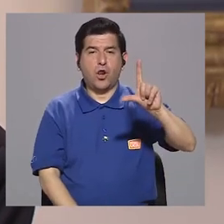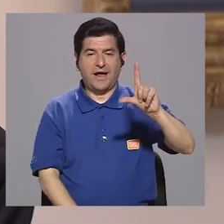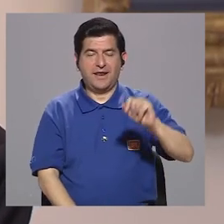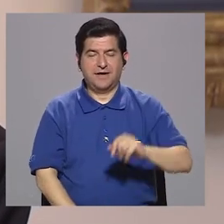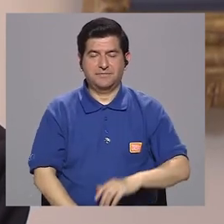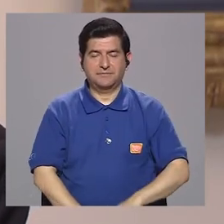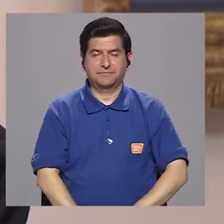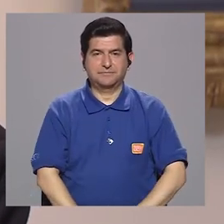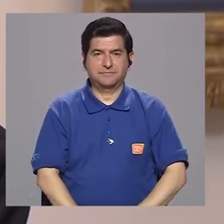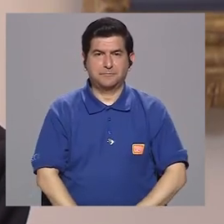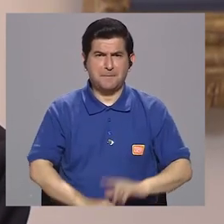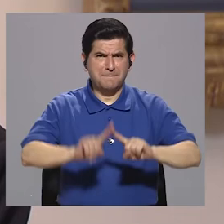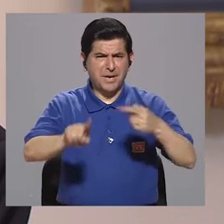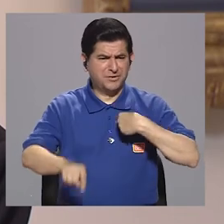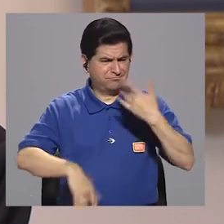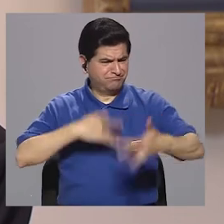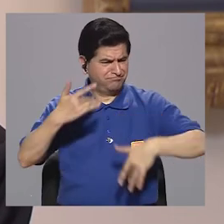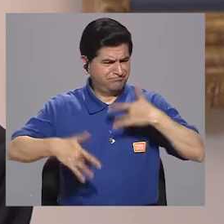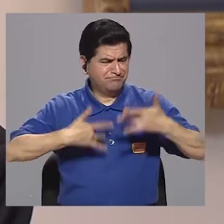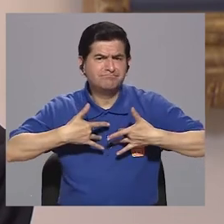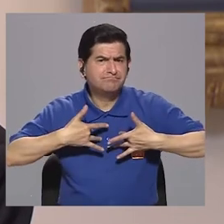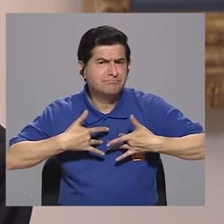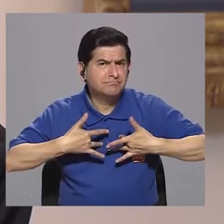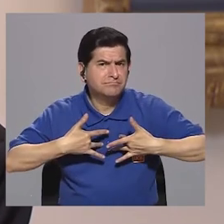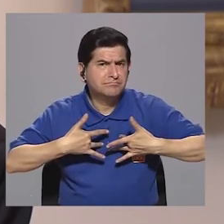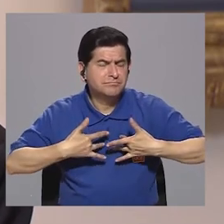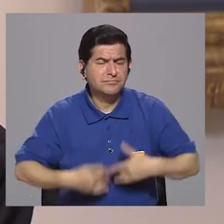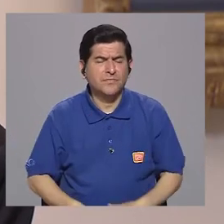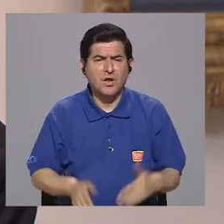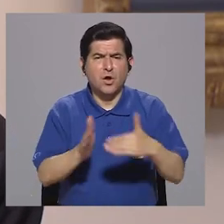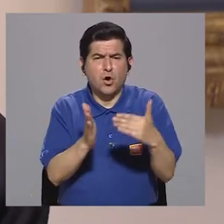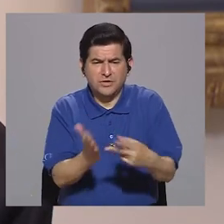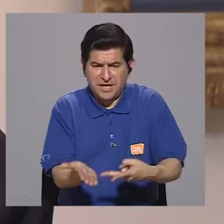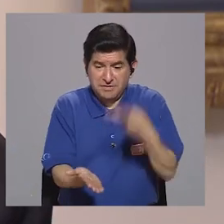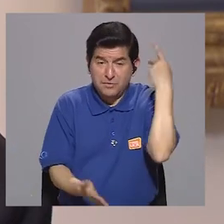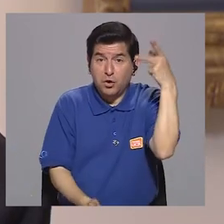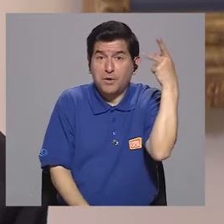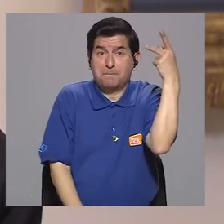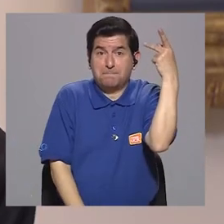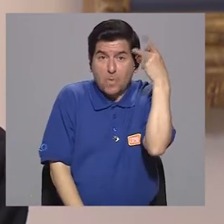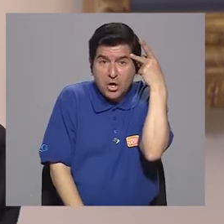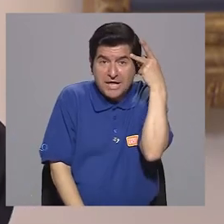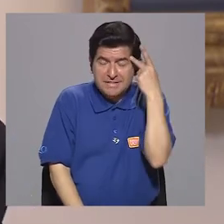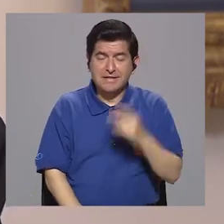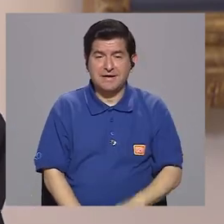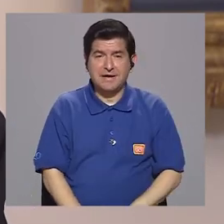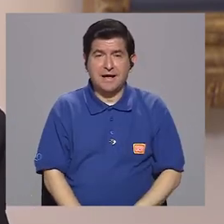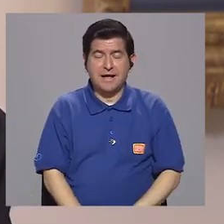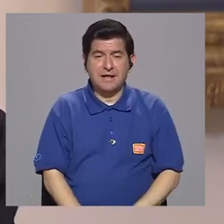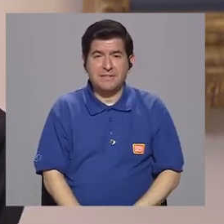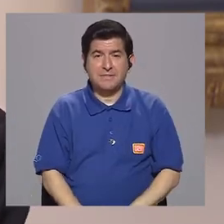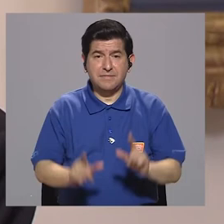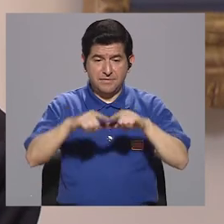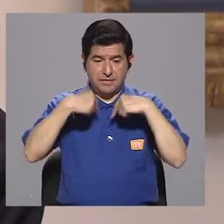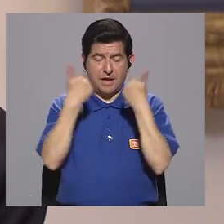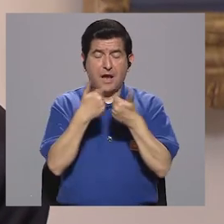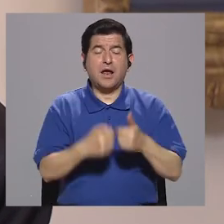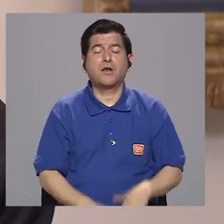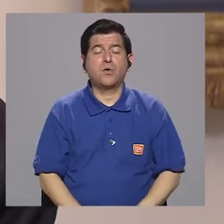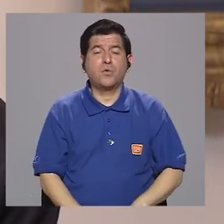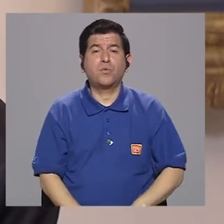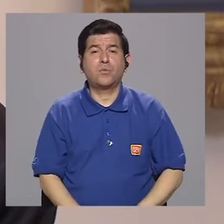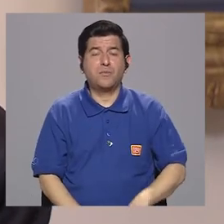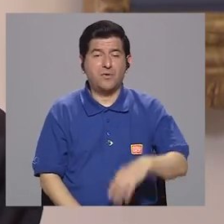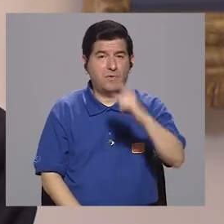acá. Pero yo siento que la reivindicación política del calderonismo se la dimos con el triunfo